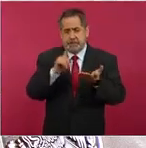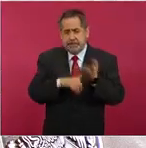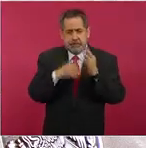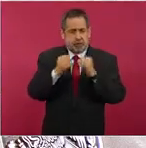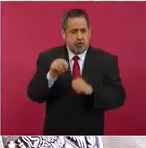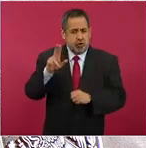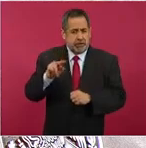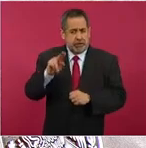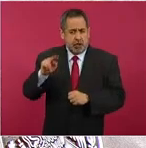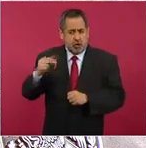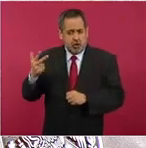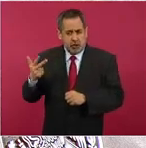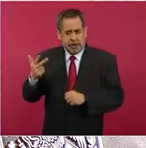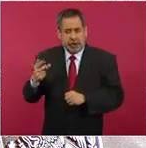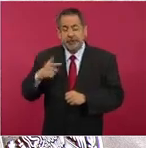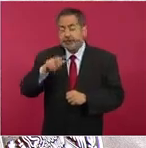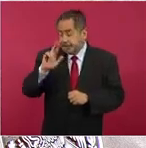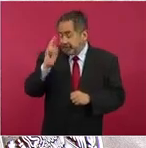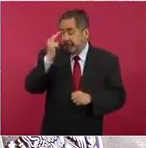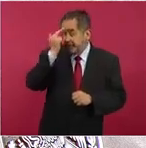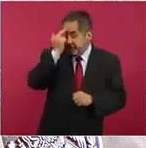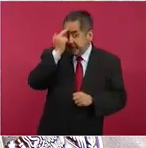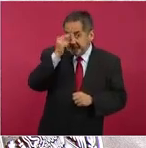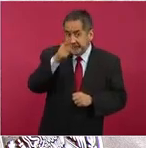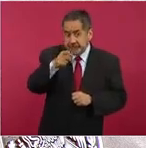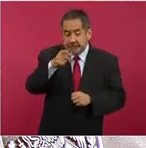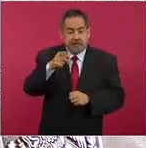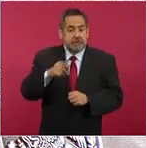campaña, me acuerdo,